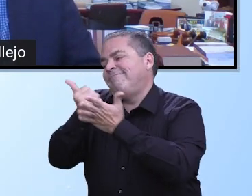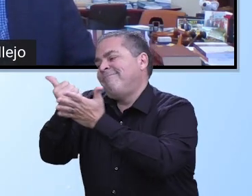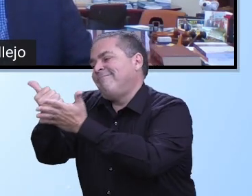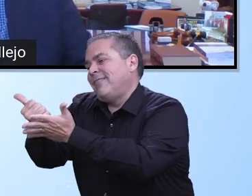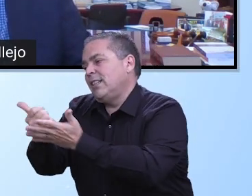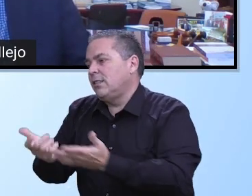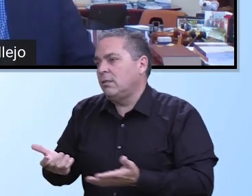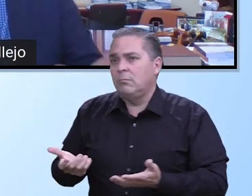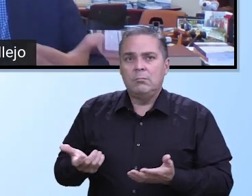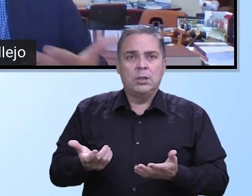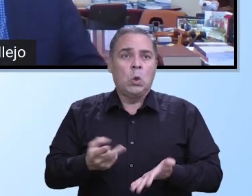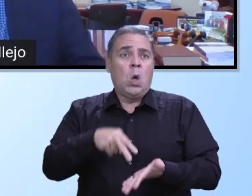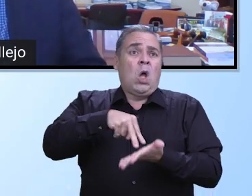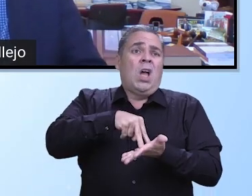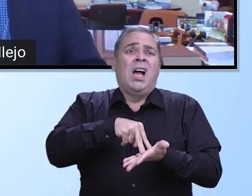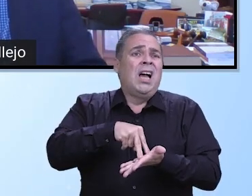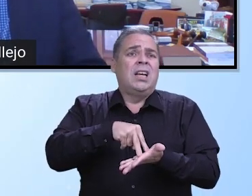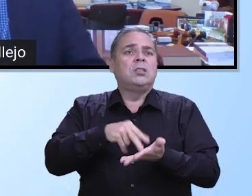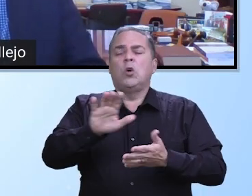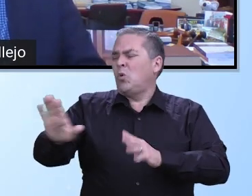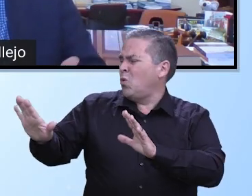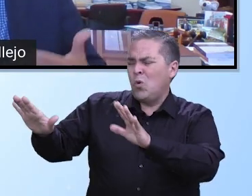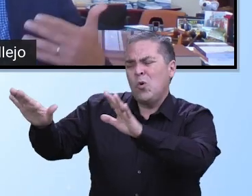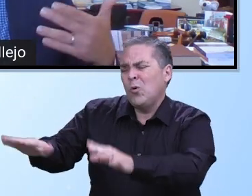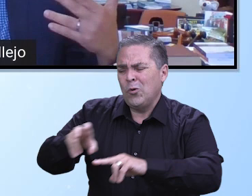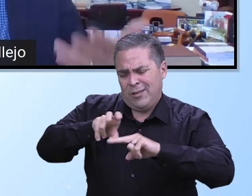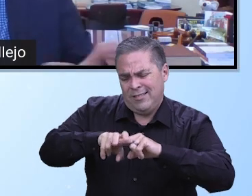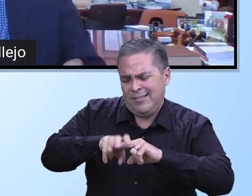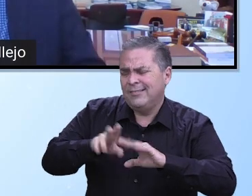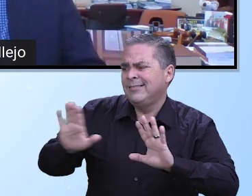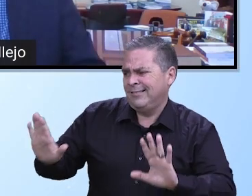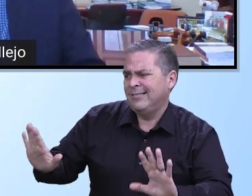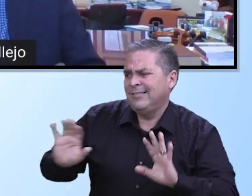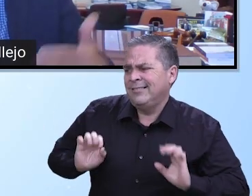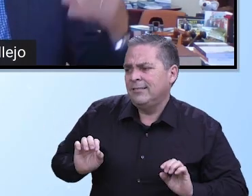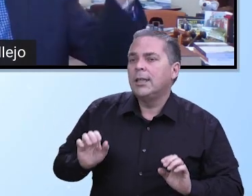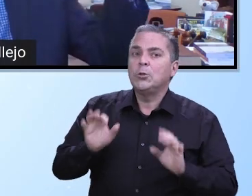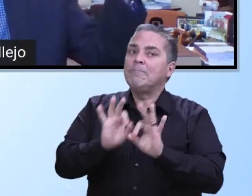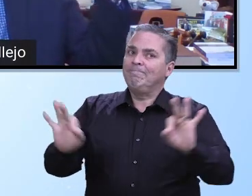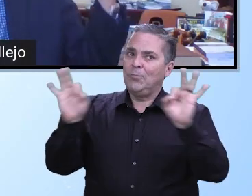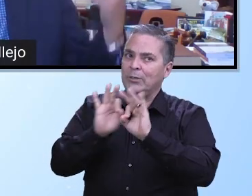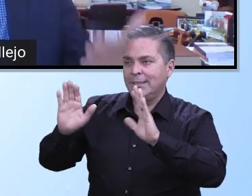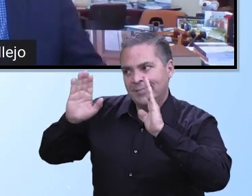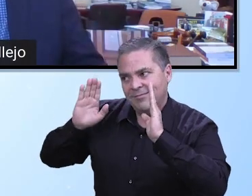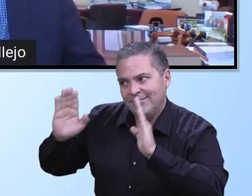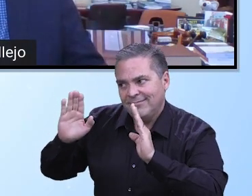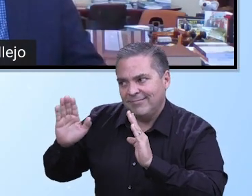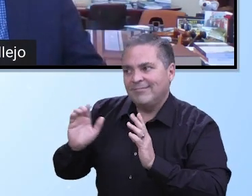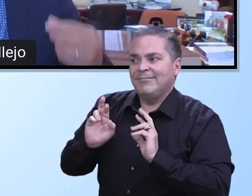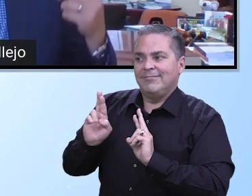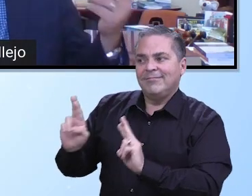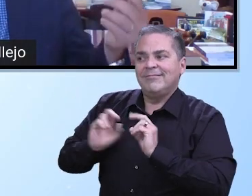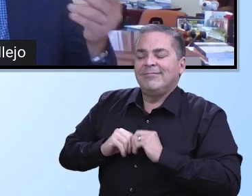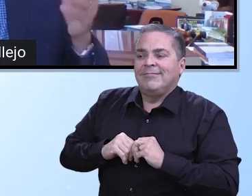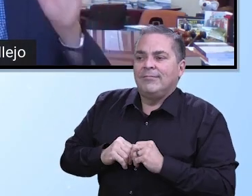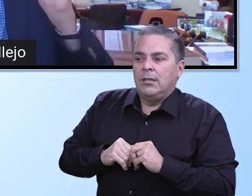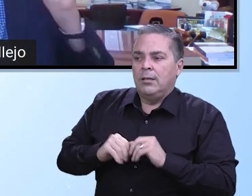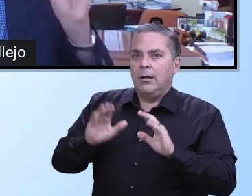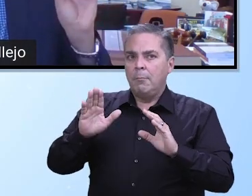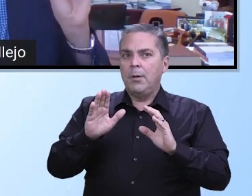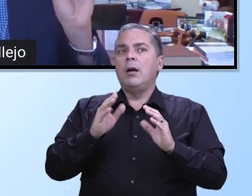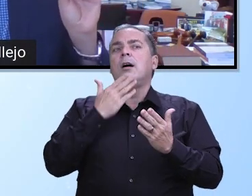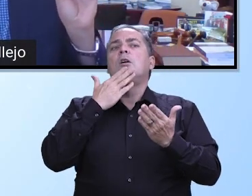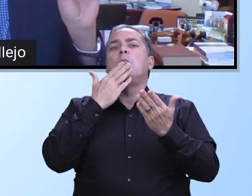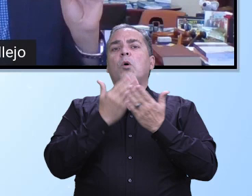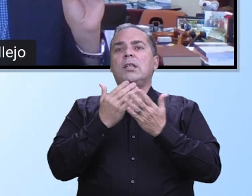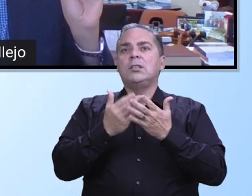aspectos prácticos que el tribunal está obligado a tomar en consideración. Pero también lo bueno de esta ley es que no hay que buscar esa serie de principios en muchos sitios